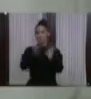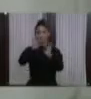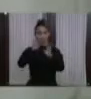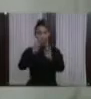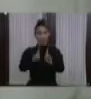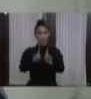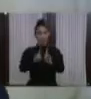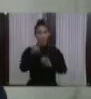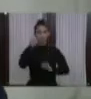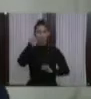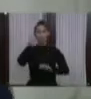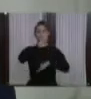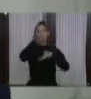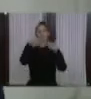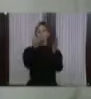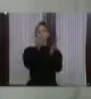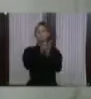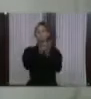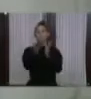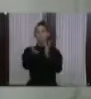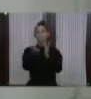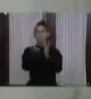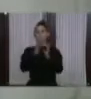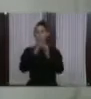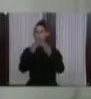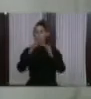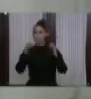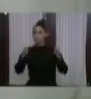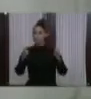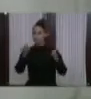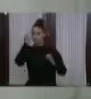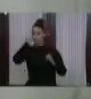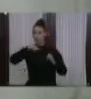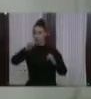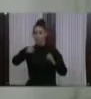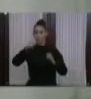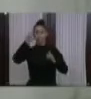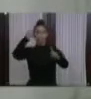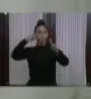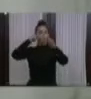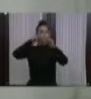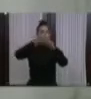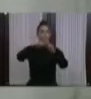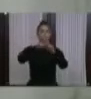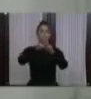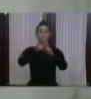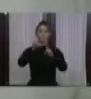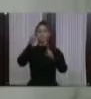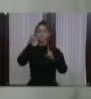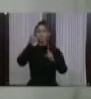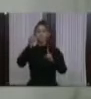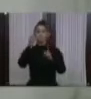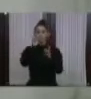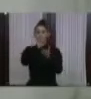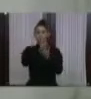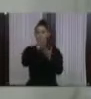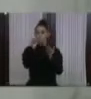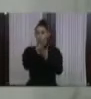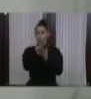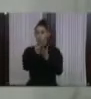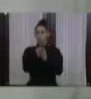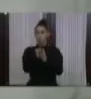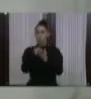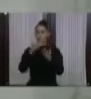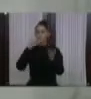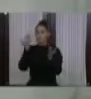venezolanos que vinieron corriendo de de la situación política en venezuela o sea no se iban a quedar y caminó por la patria la bandera el escudo